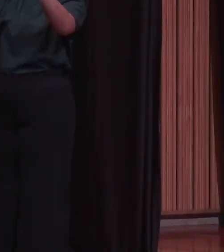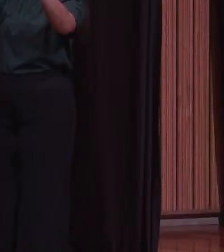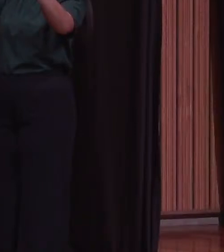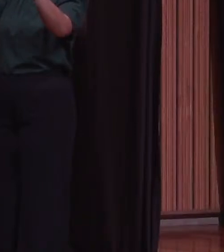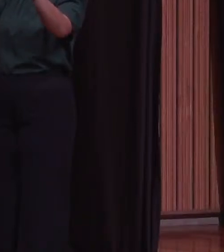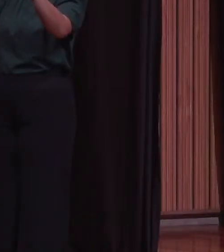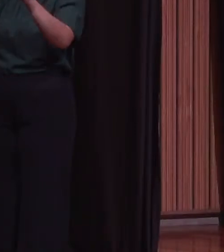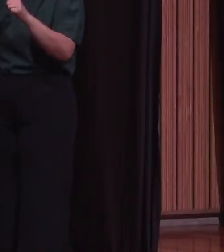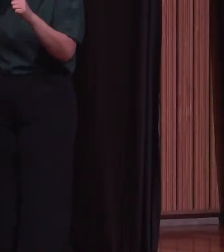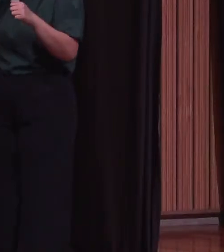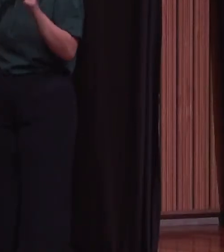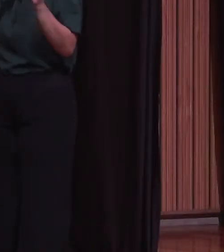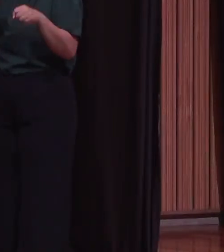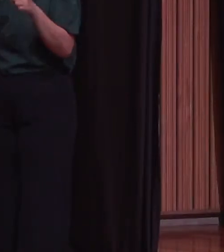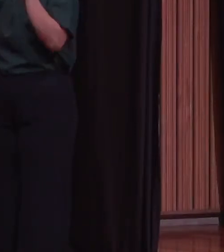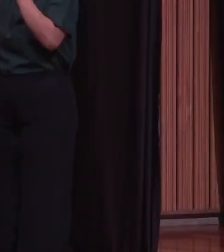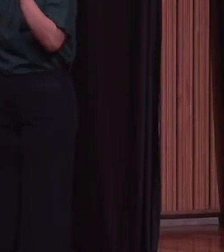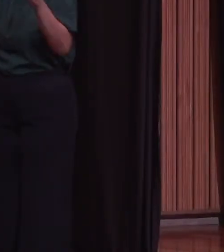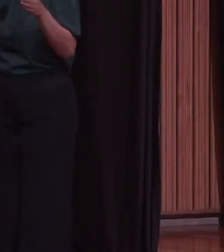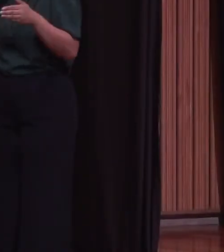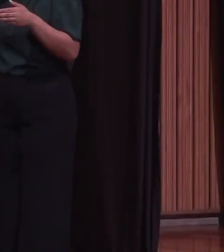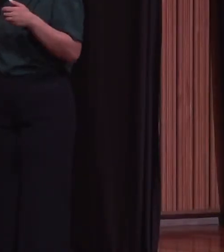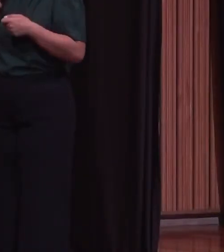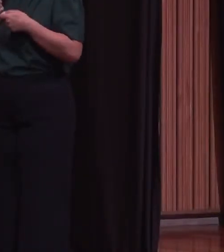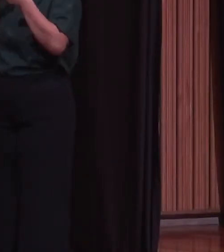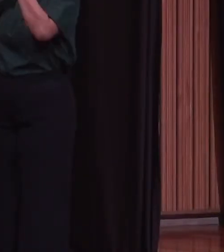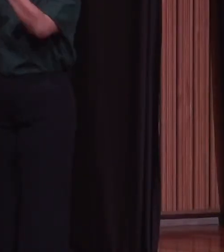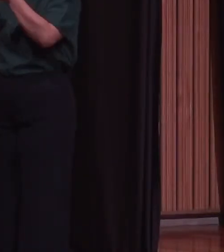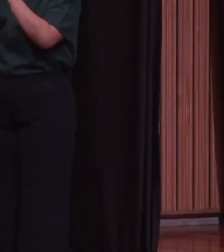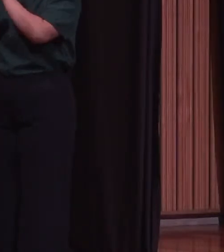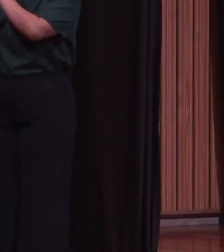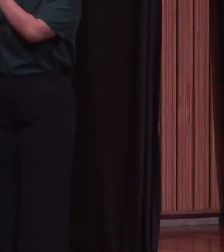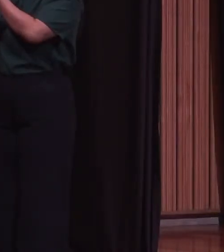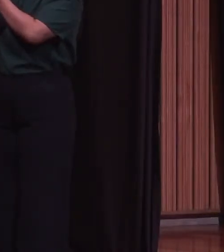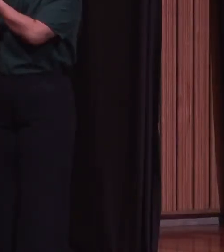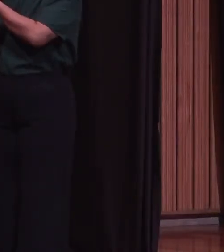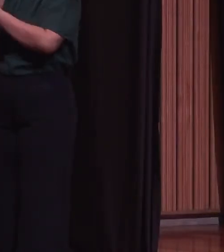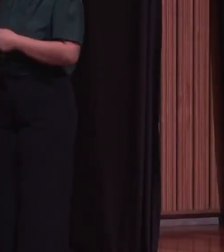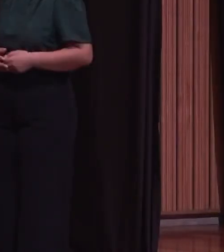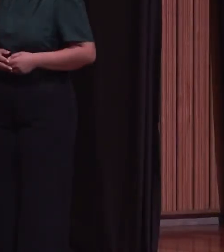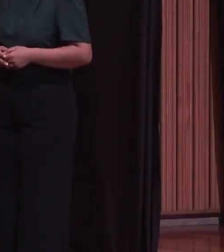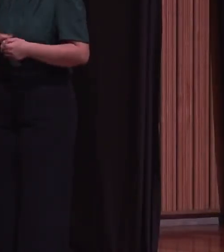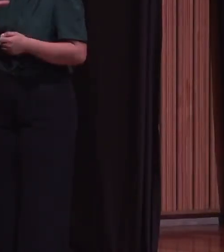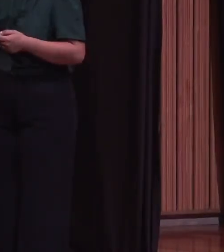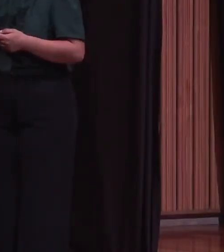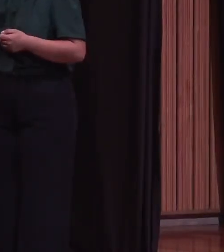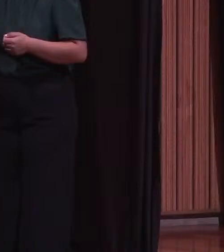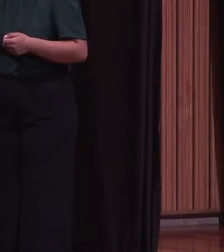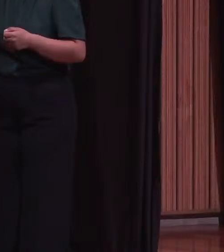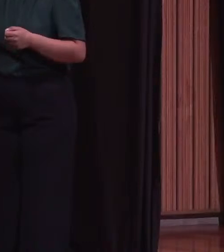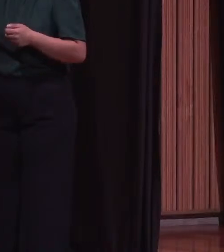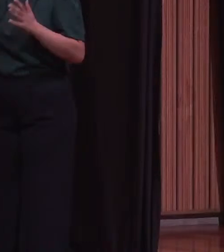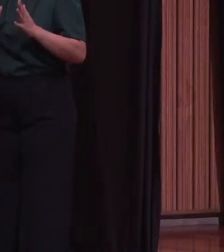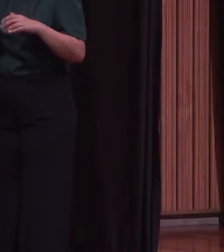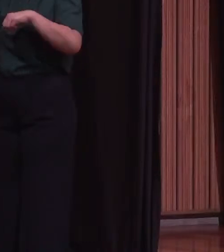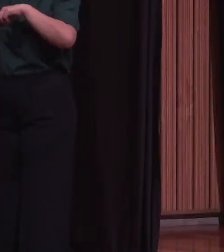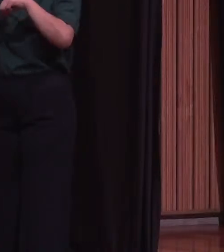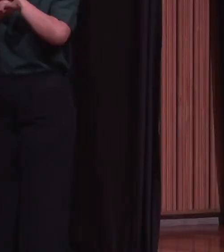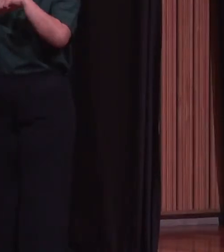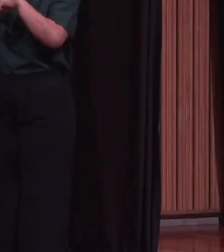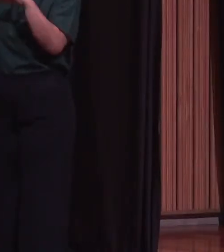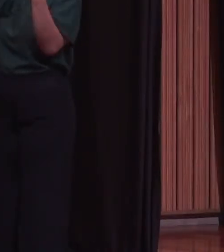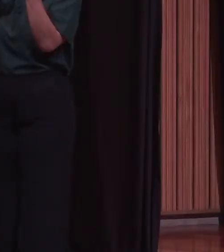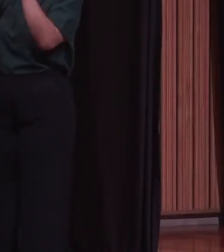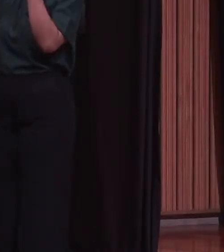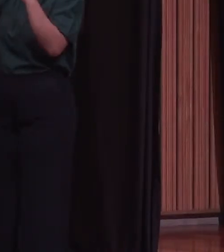B, esto para poder hacer entrega de los aparatos de traducción simultánea. Y sin más, le damos de nuevo un fuerte aplauso